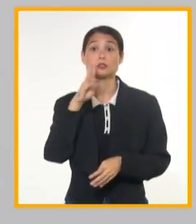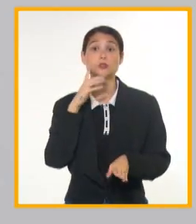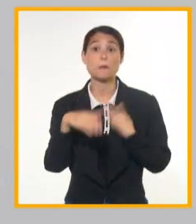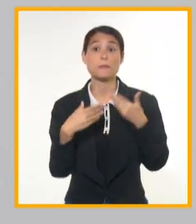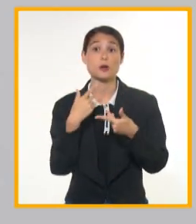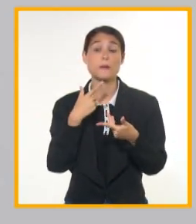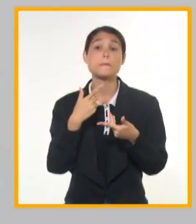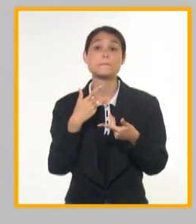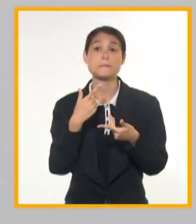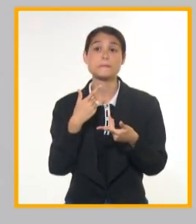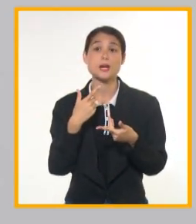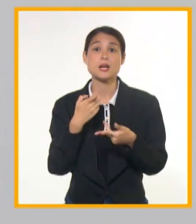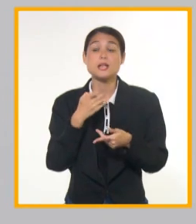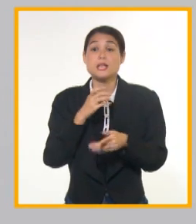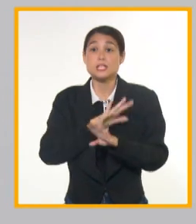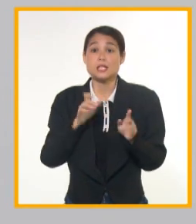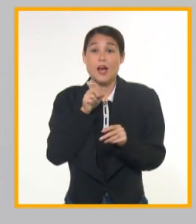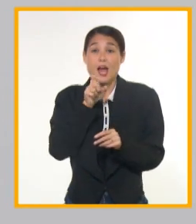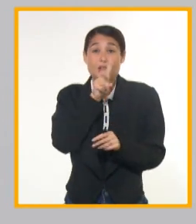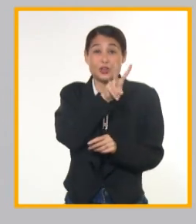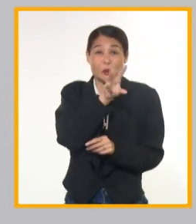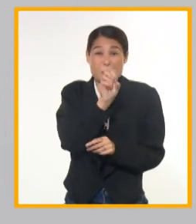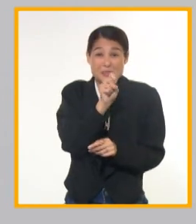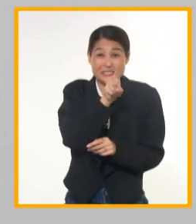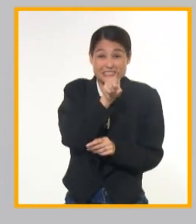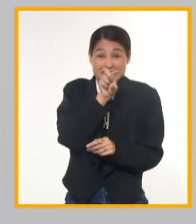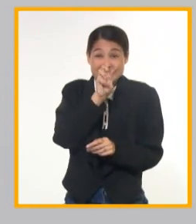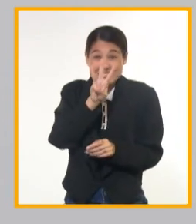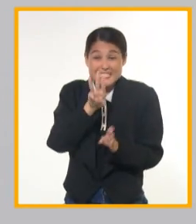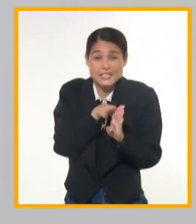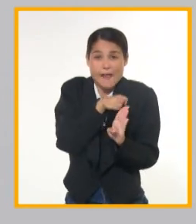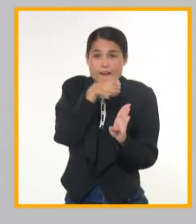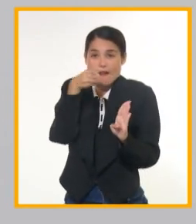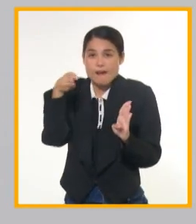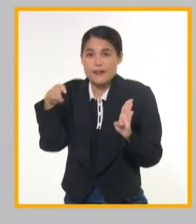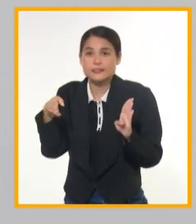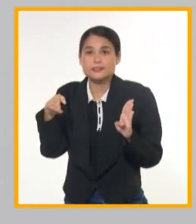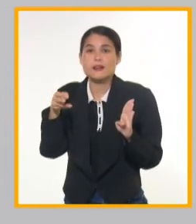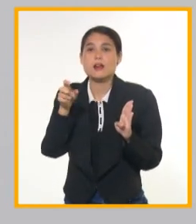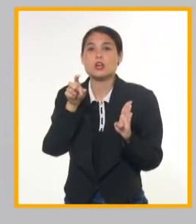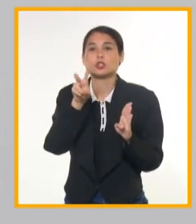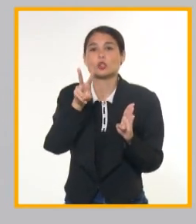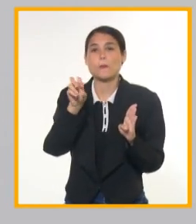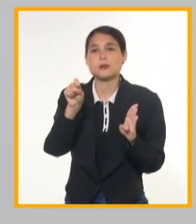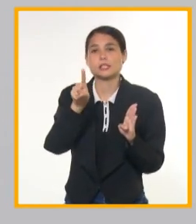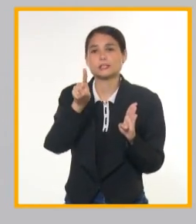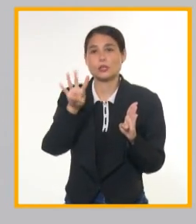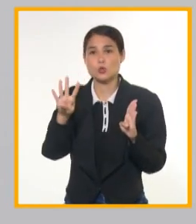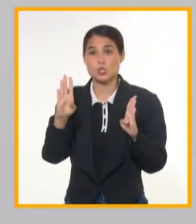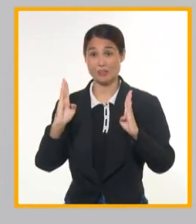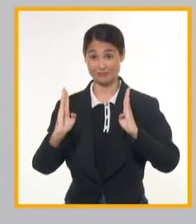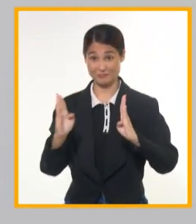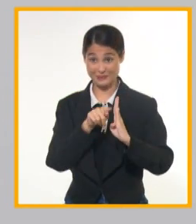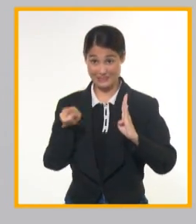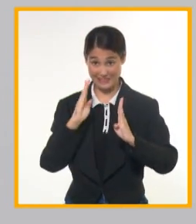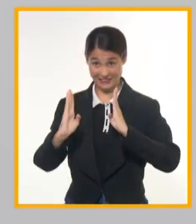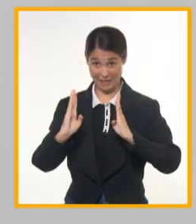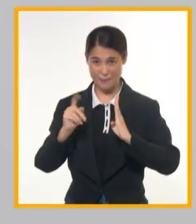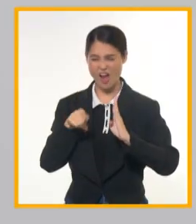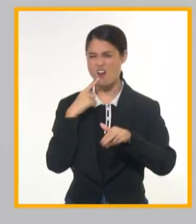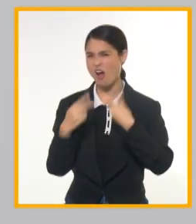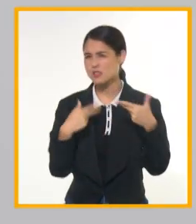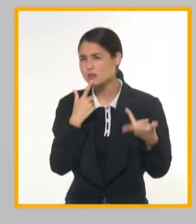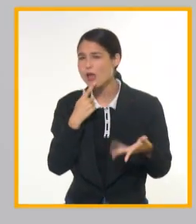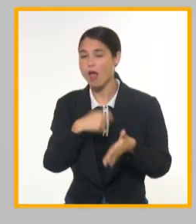2013 y se consumó en febrero de 2014. Y se hicieron elecciones antes de que concluyera el primer semestre de